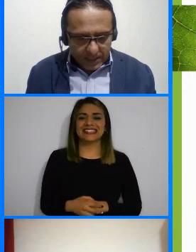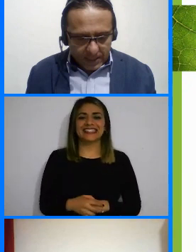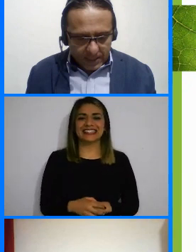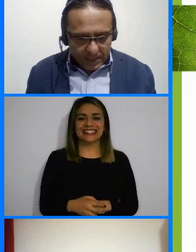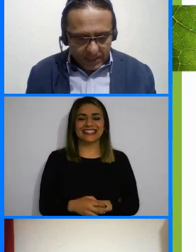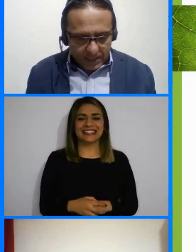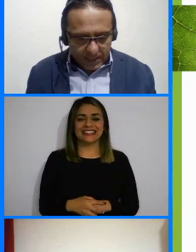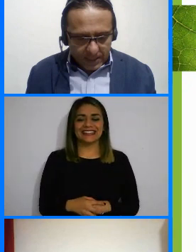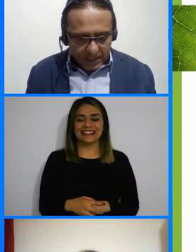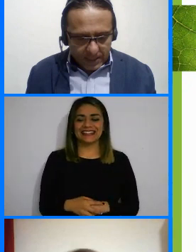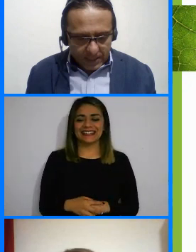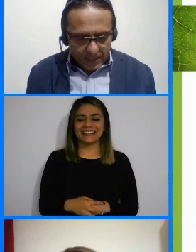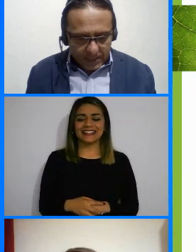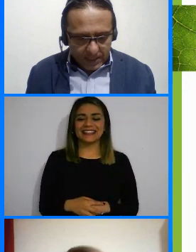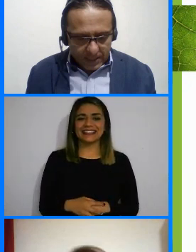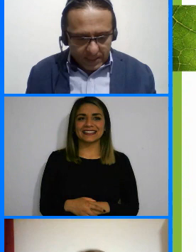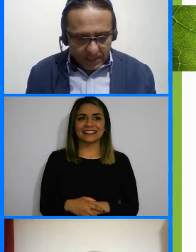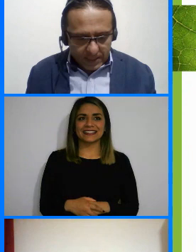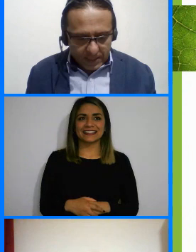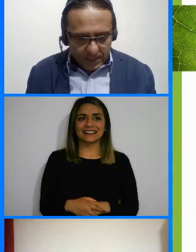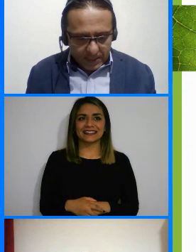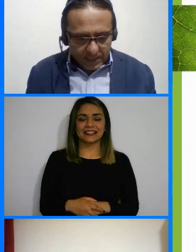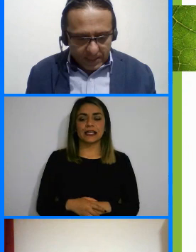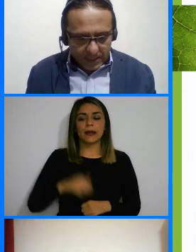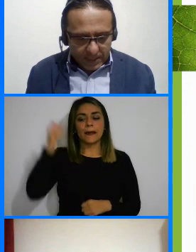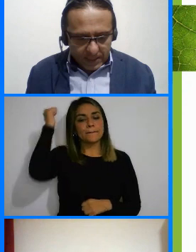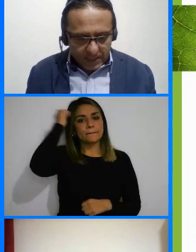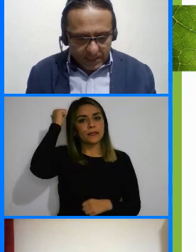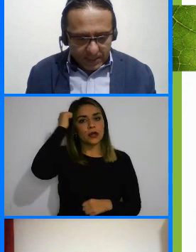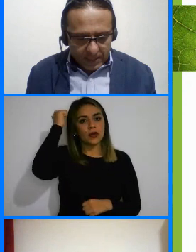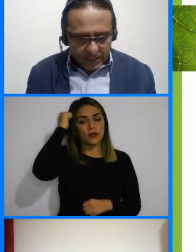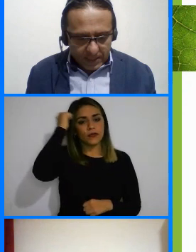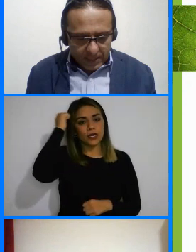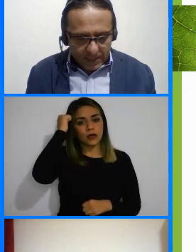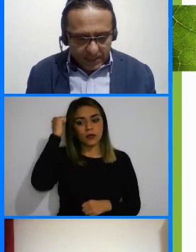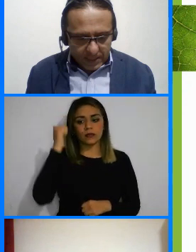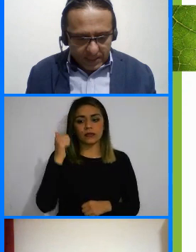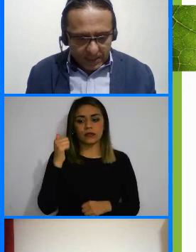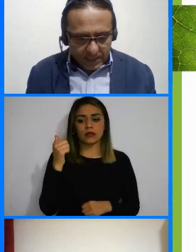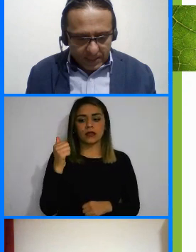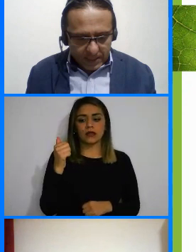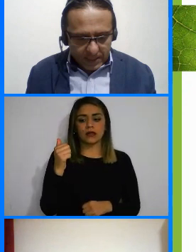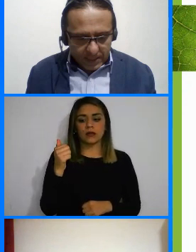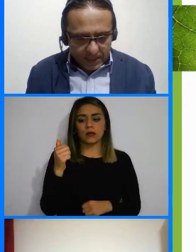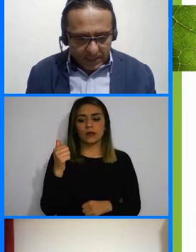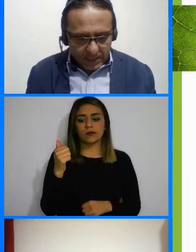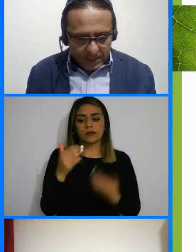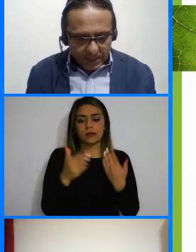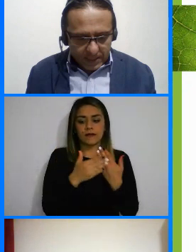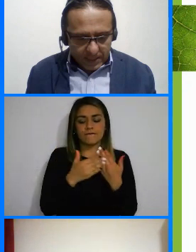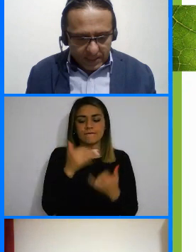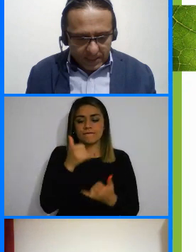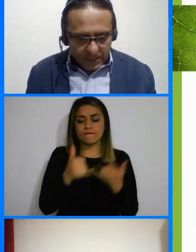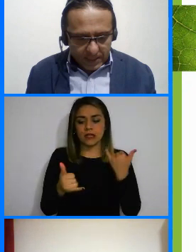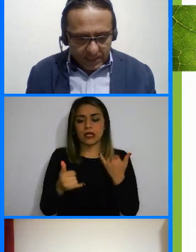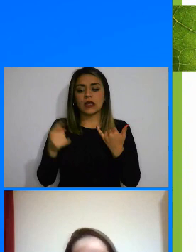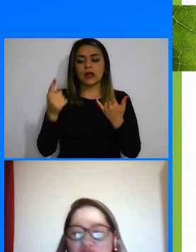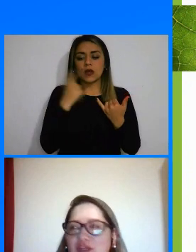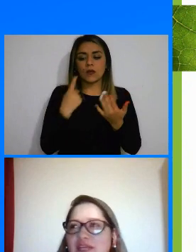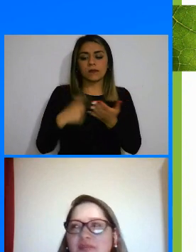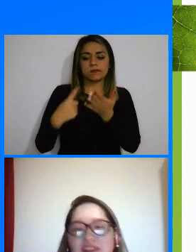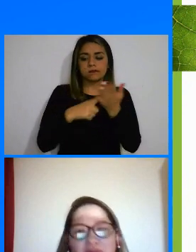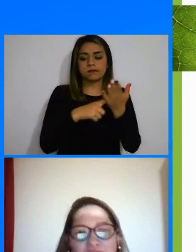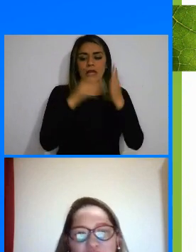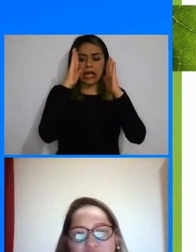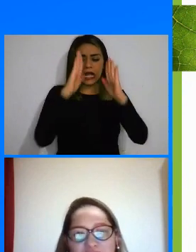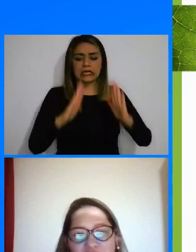Vale, bueno, el profe se le ha movido un poco su señal, estaba poniendo muchísima atención